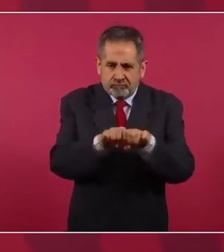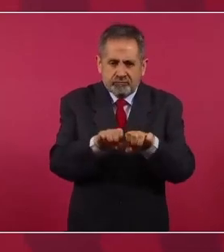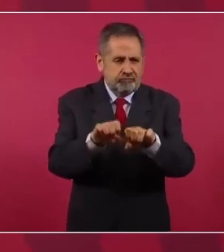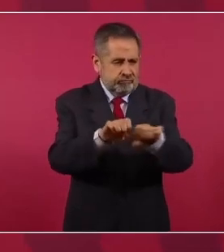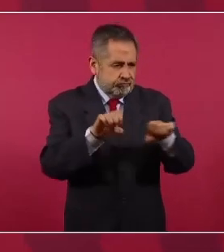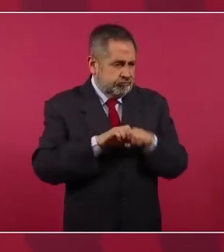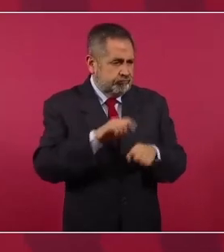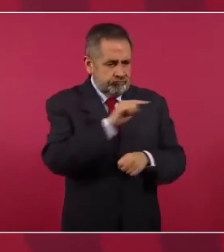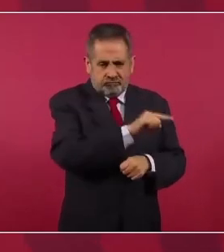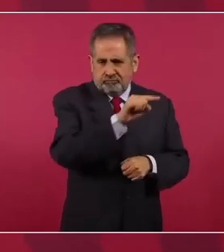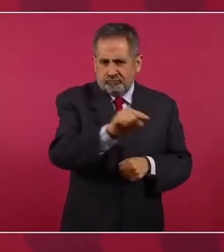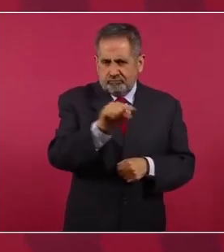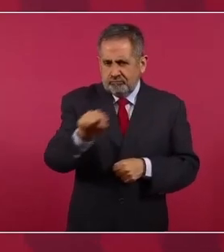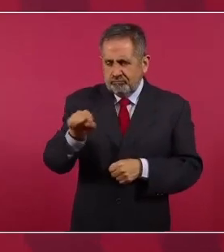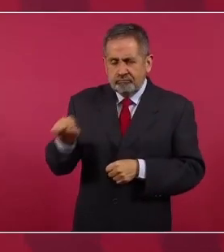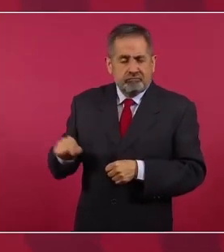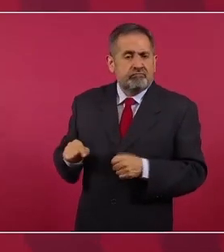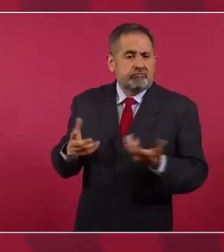Entonces no hay uno